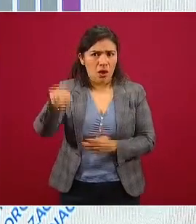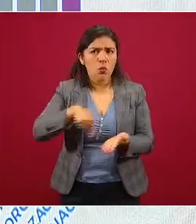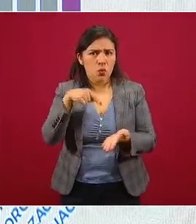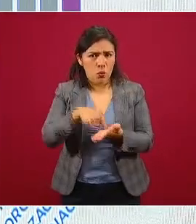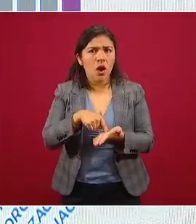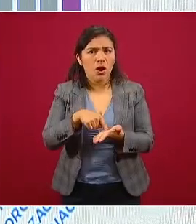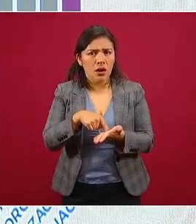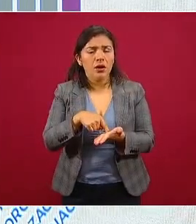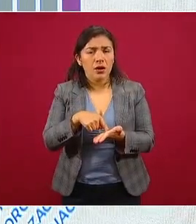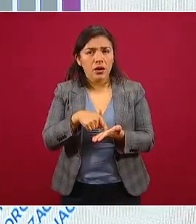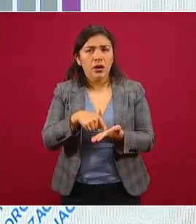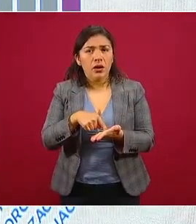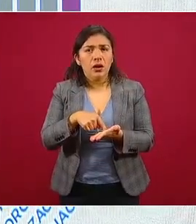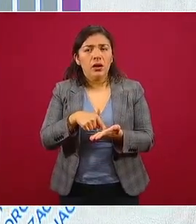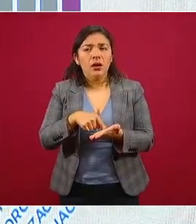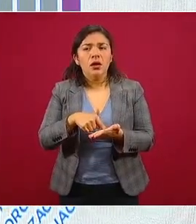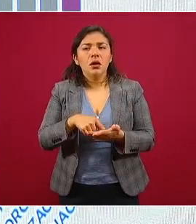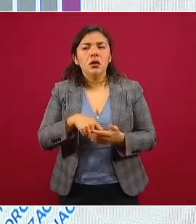de